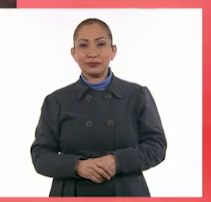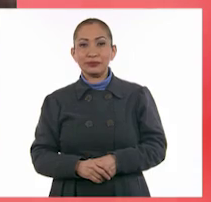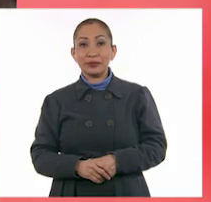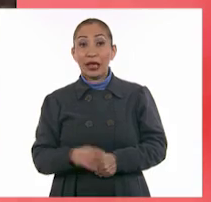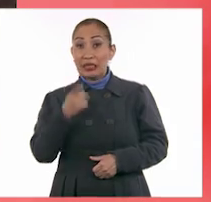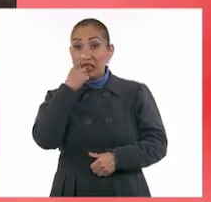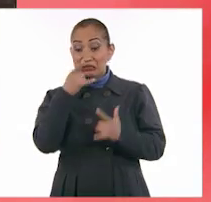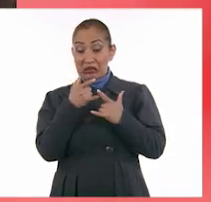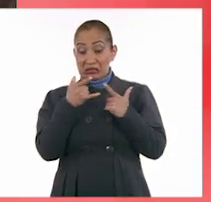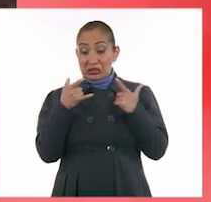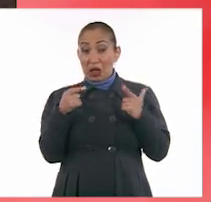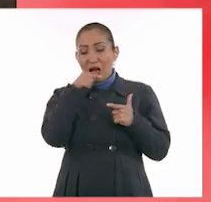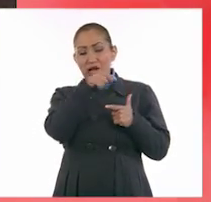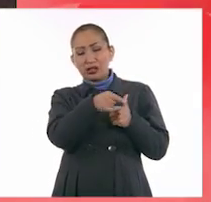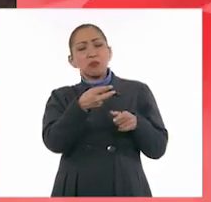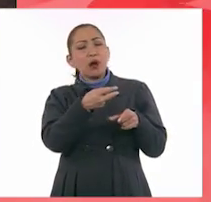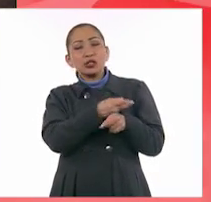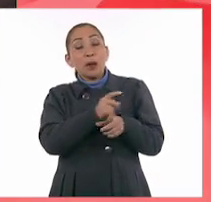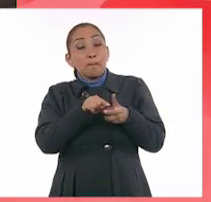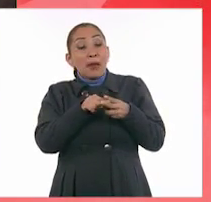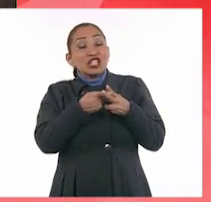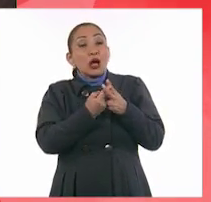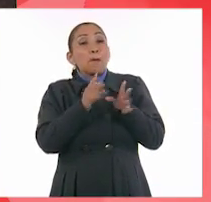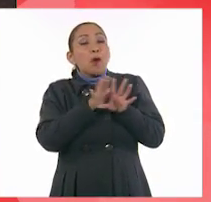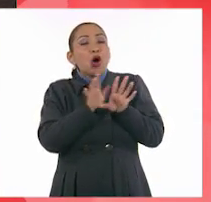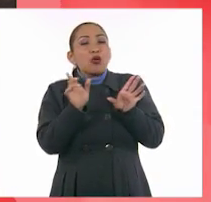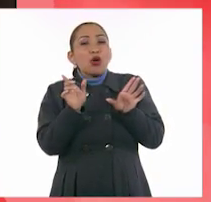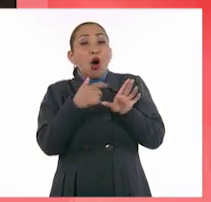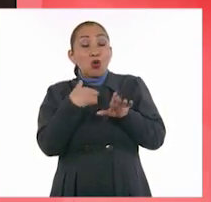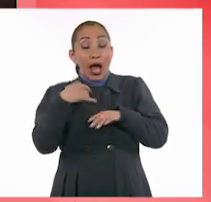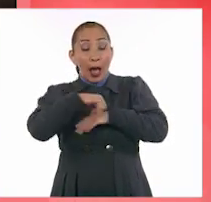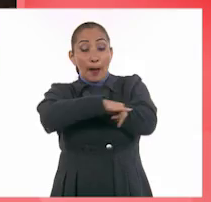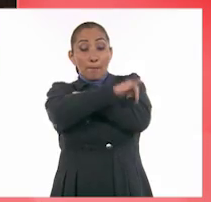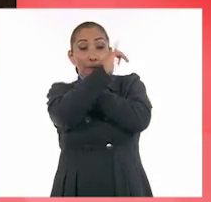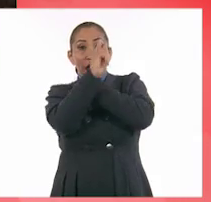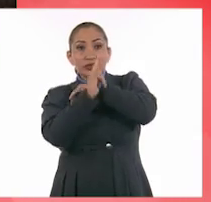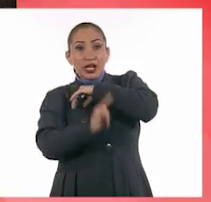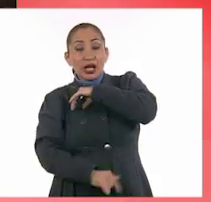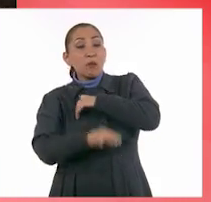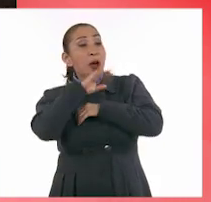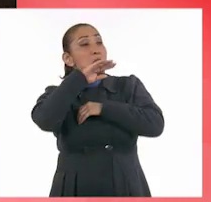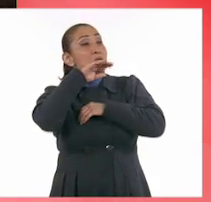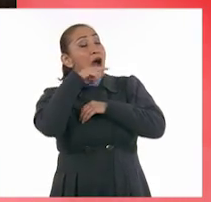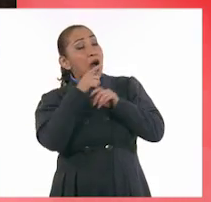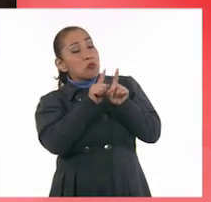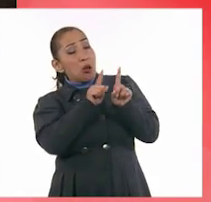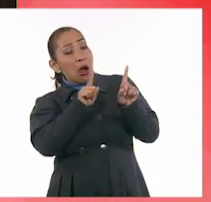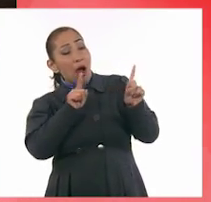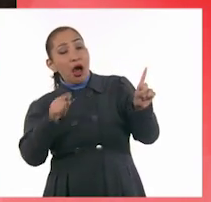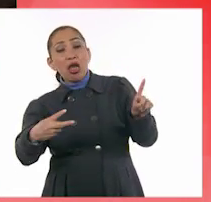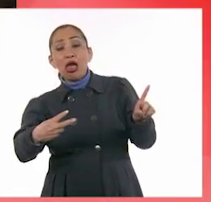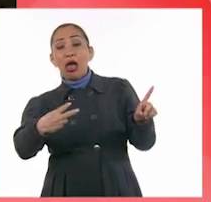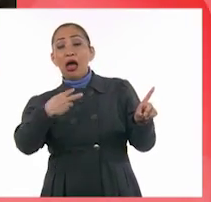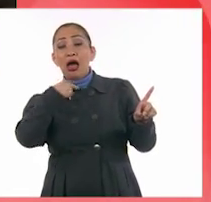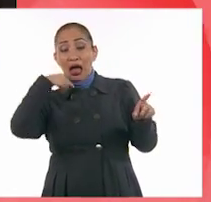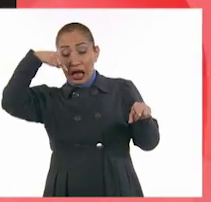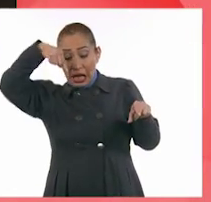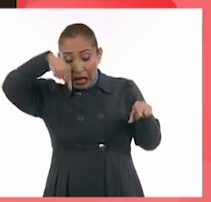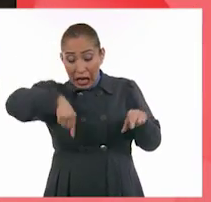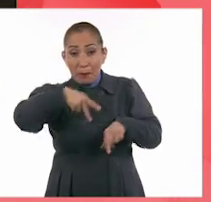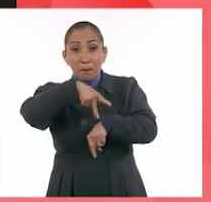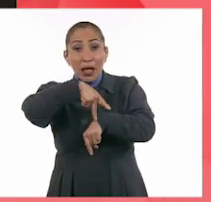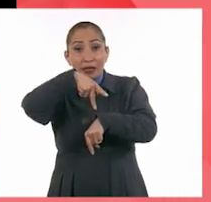Cuenta la leyenda que este fenómeno se originó por una pequeña ballena que se alejó de su madre y se quedó atrapada al pie del